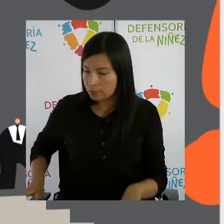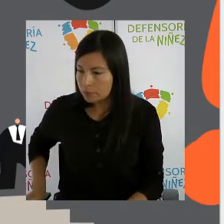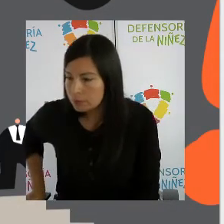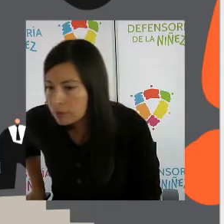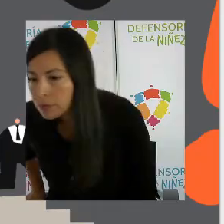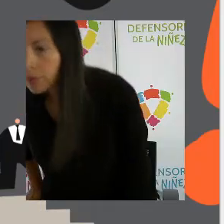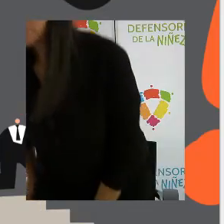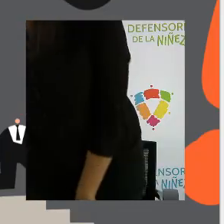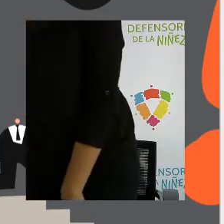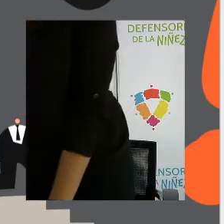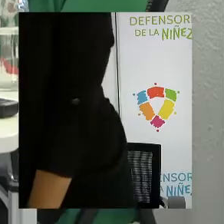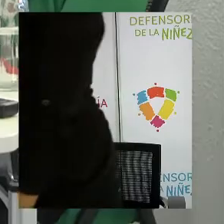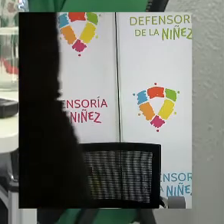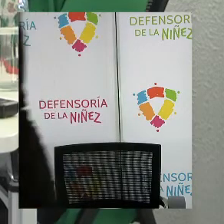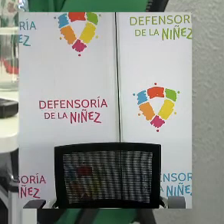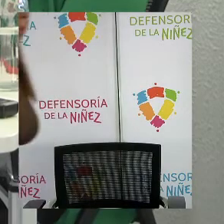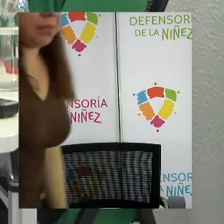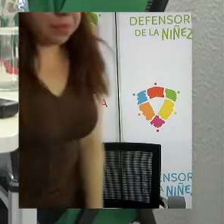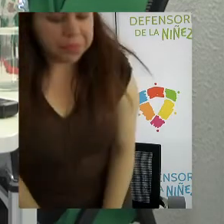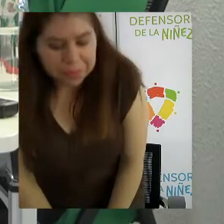seriamente nos pongamos a trabajar,